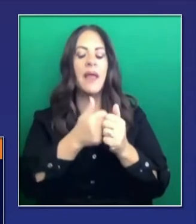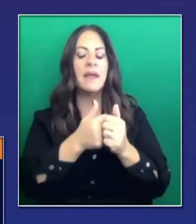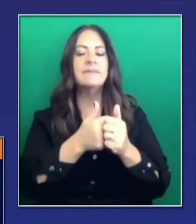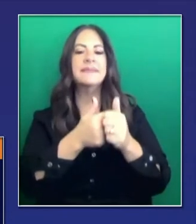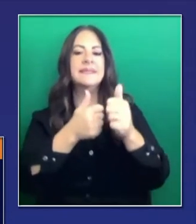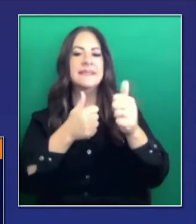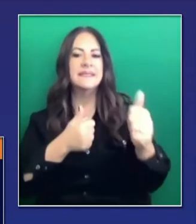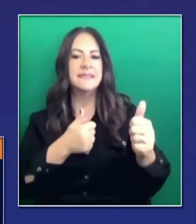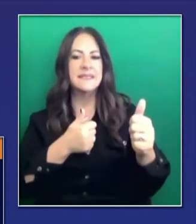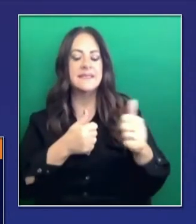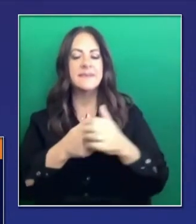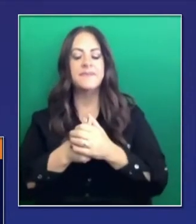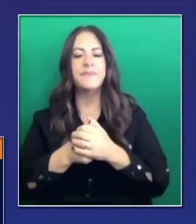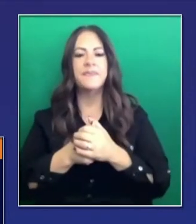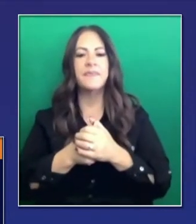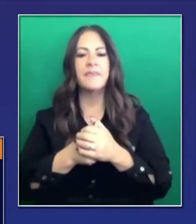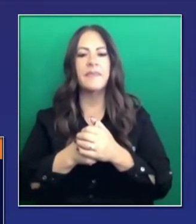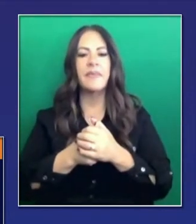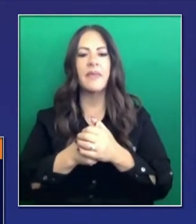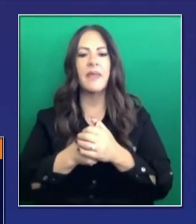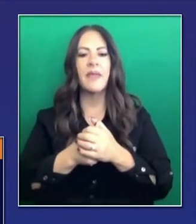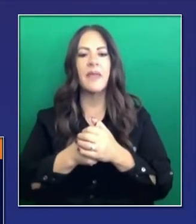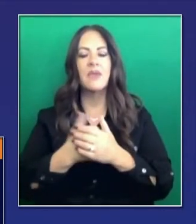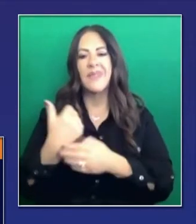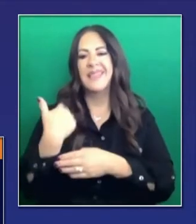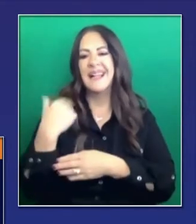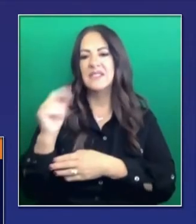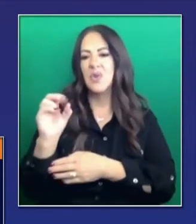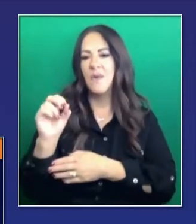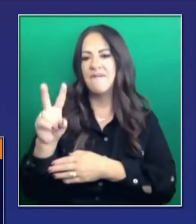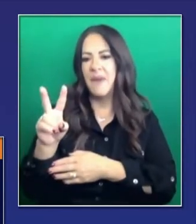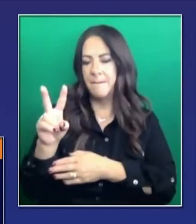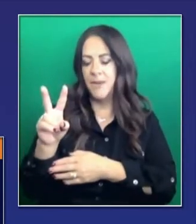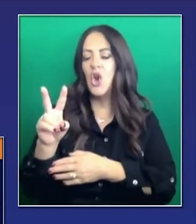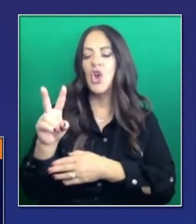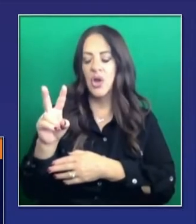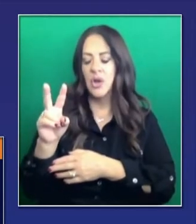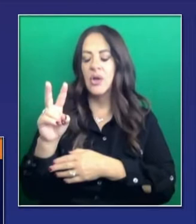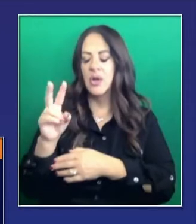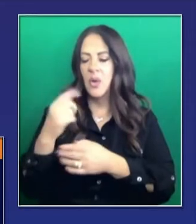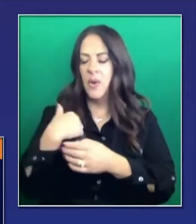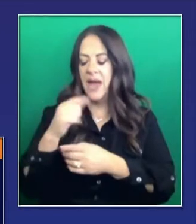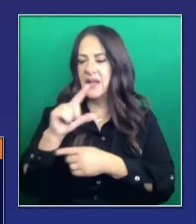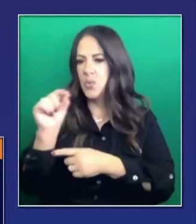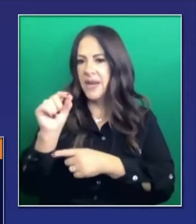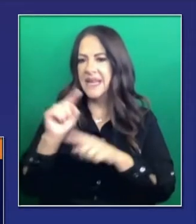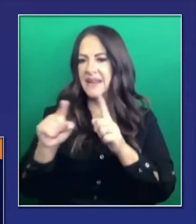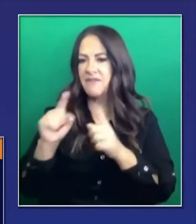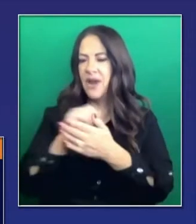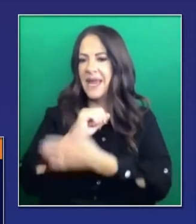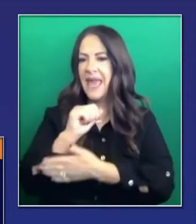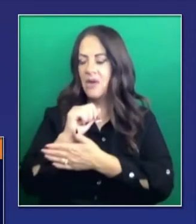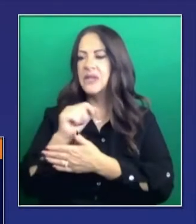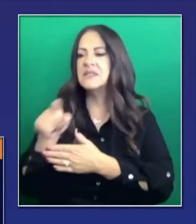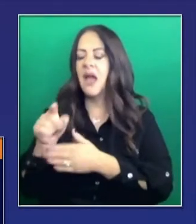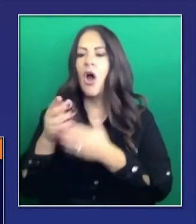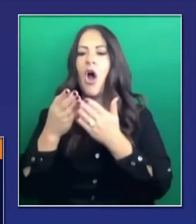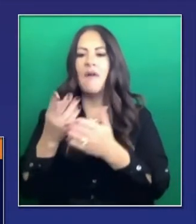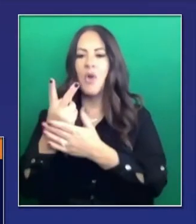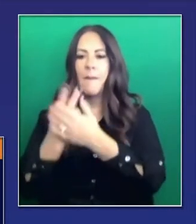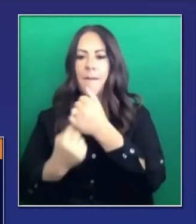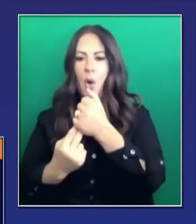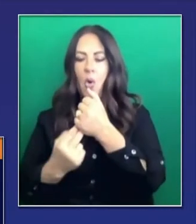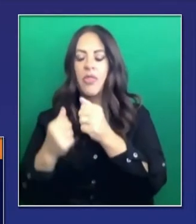Y 20 condados en la encuesta de noviembre que estaban proporcionando un híbrido de estos